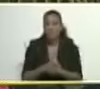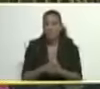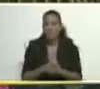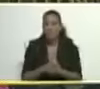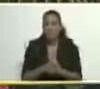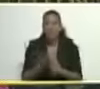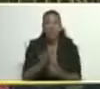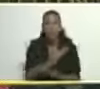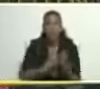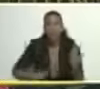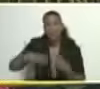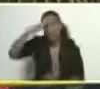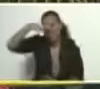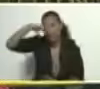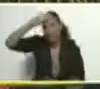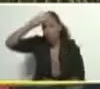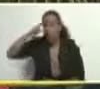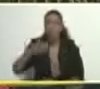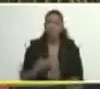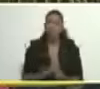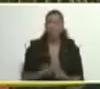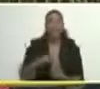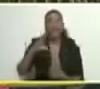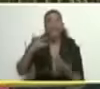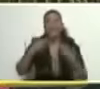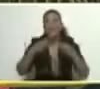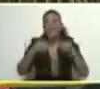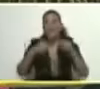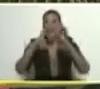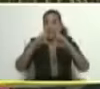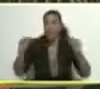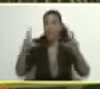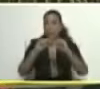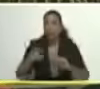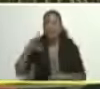a la presidencia de Cuba, Nicaragua, Bolivia,